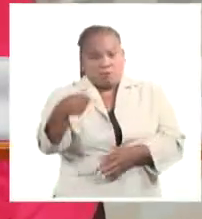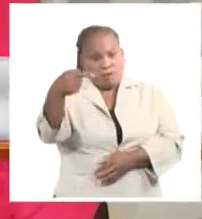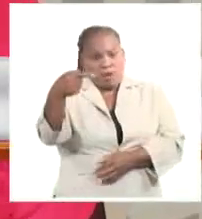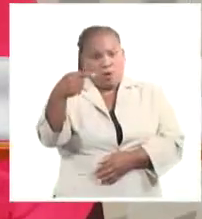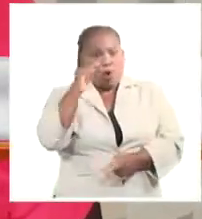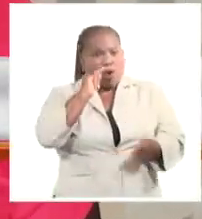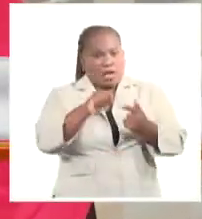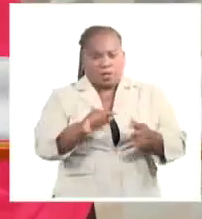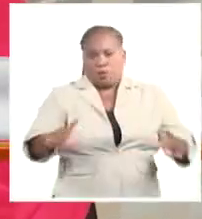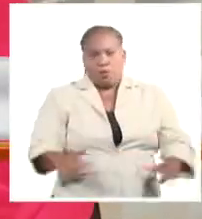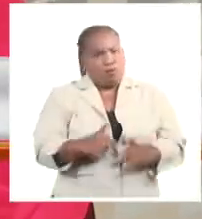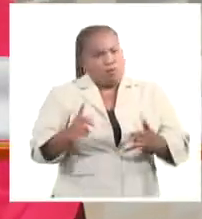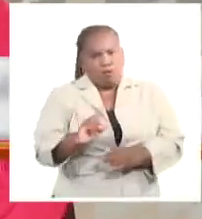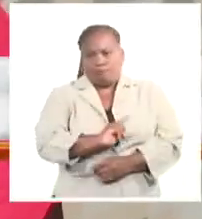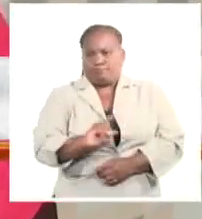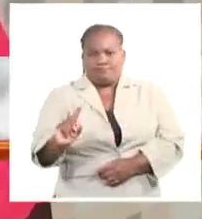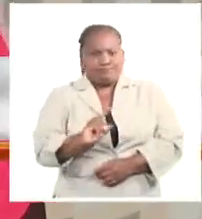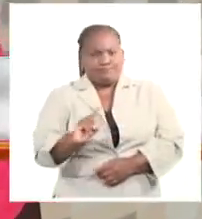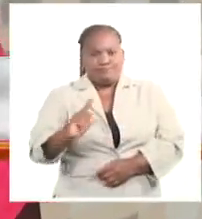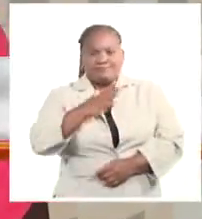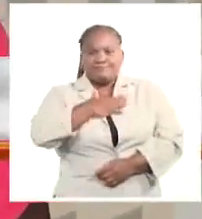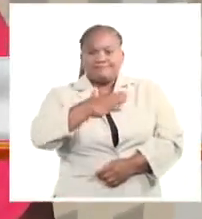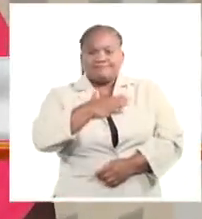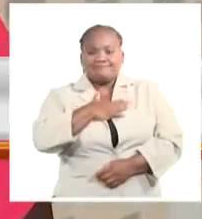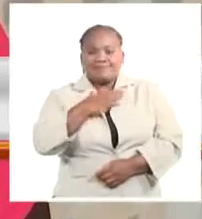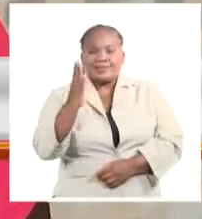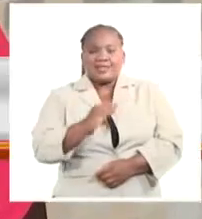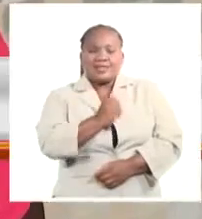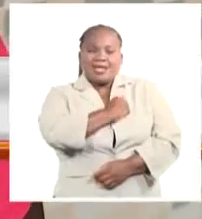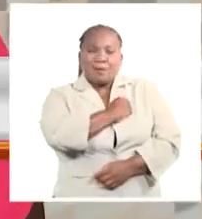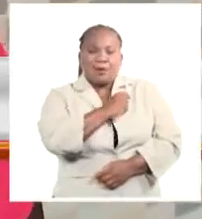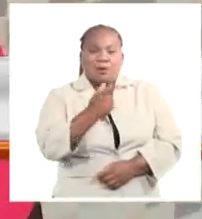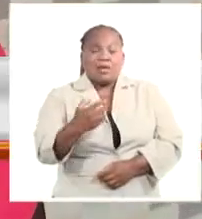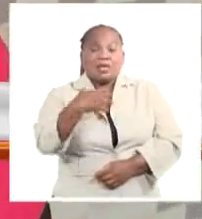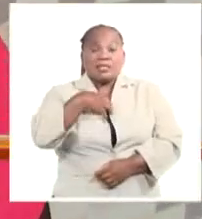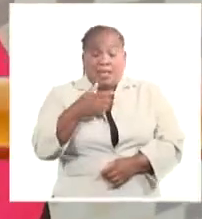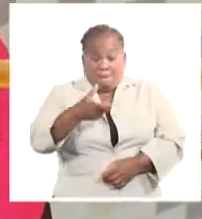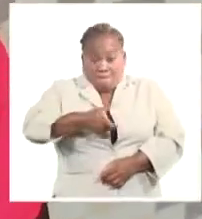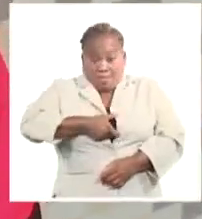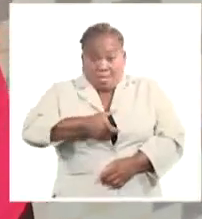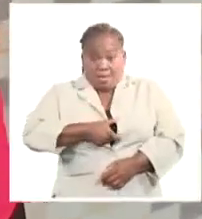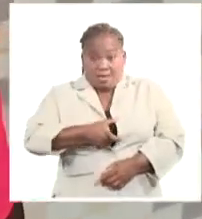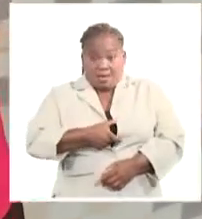objetivo, el propósito competitivo no lo logramos, que era obtener una medalla, y para eso